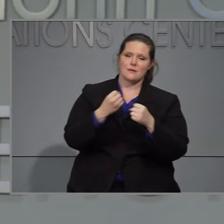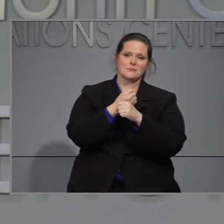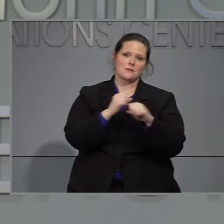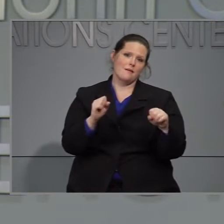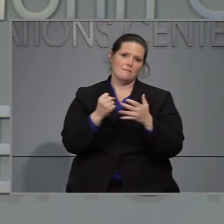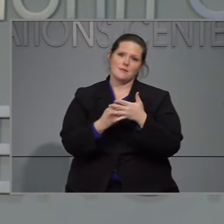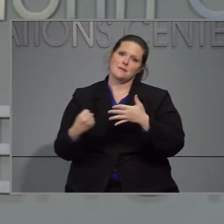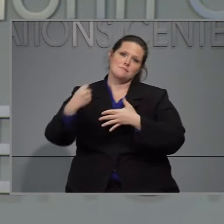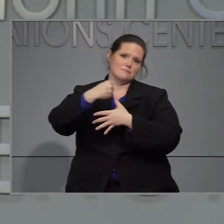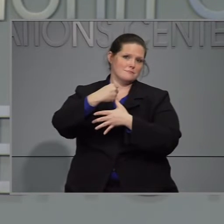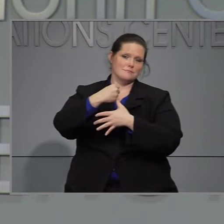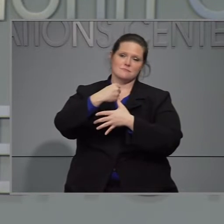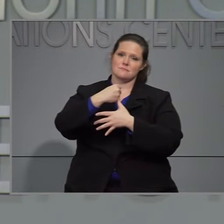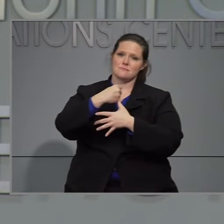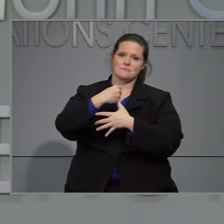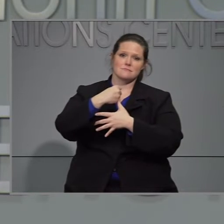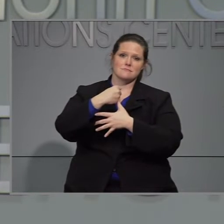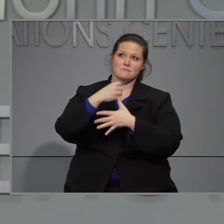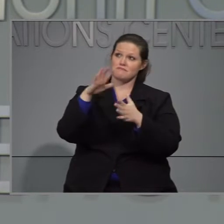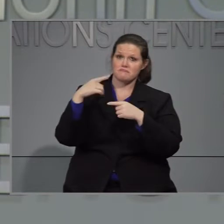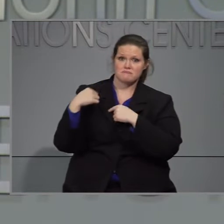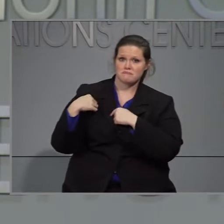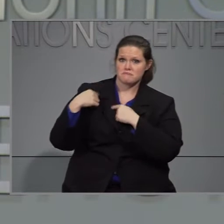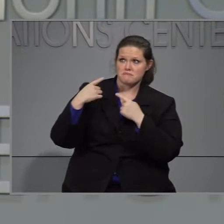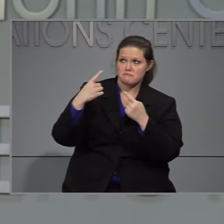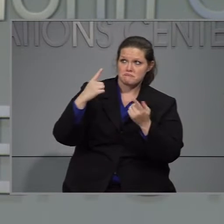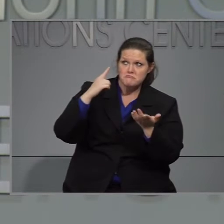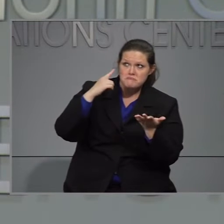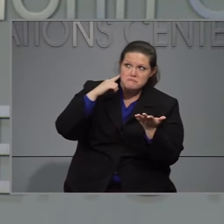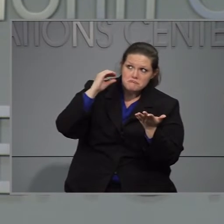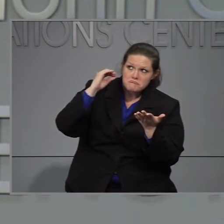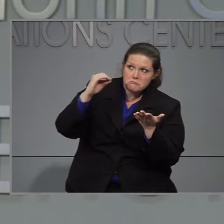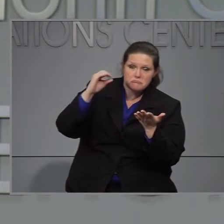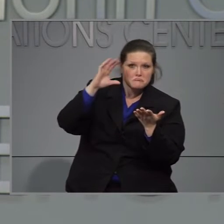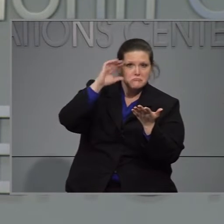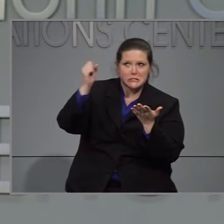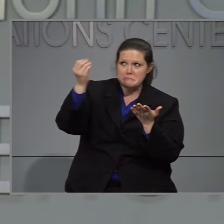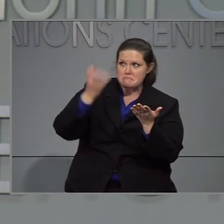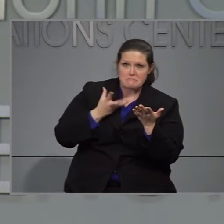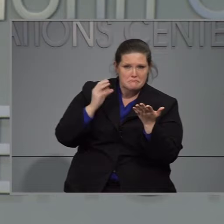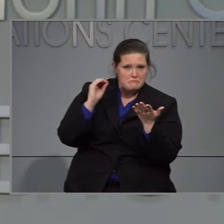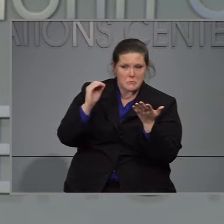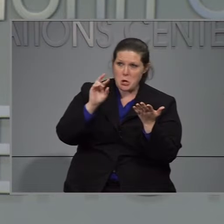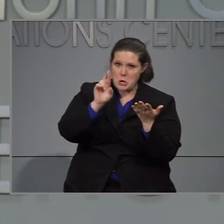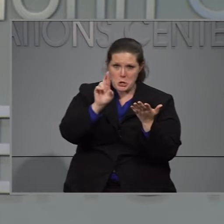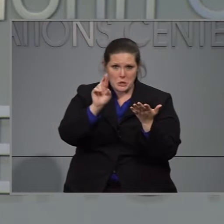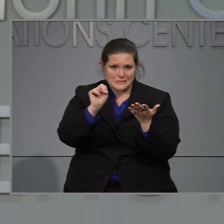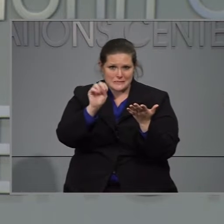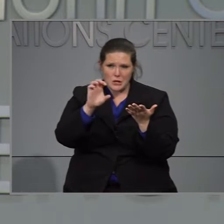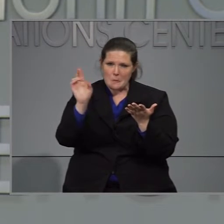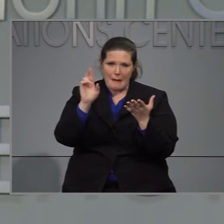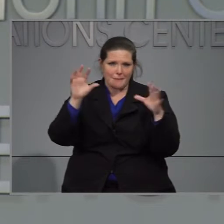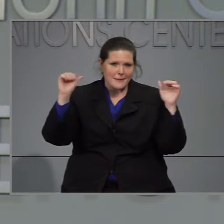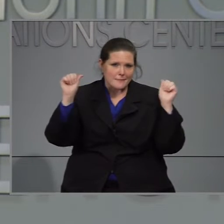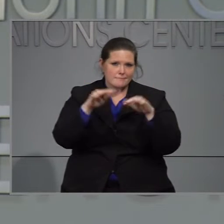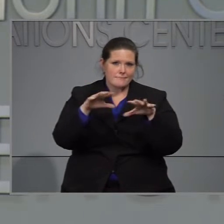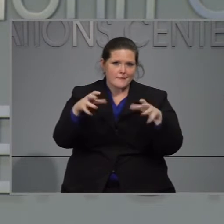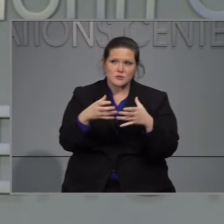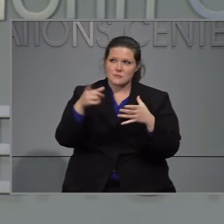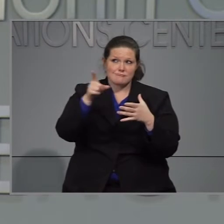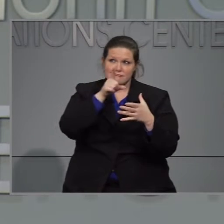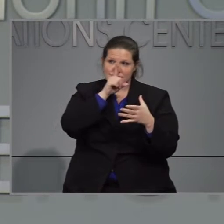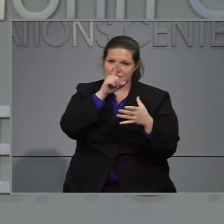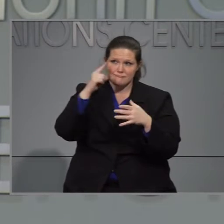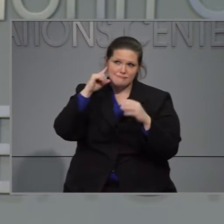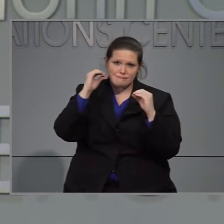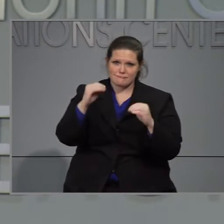las personas en primer lugar. No hemos escuchado nada de la administración ni del centro RNC. Y